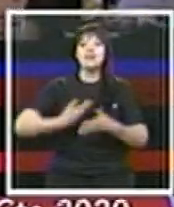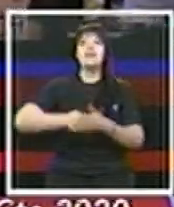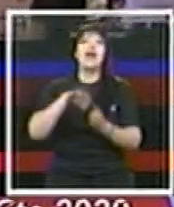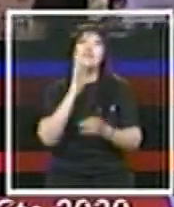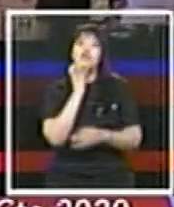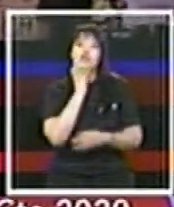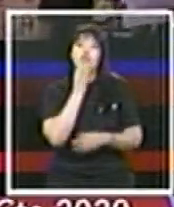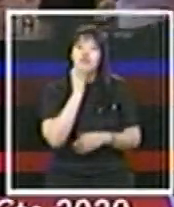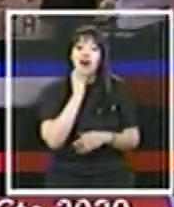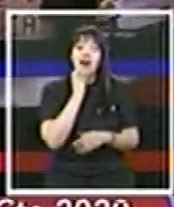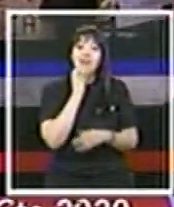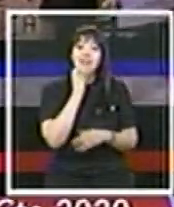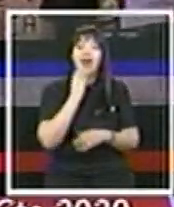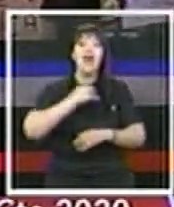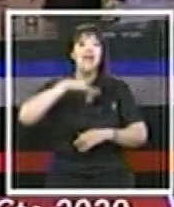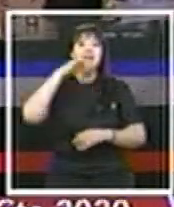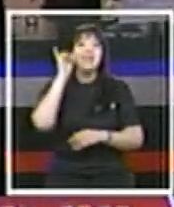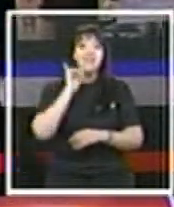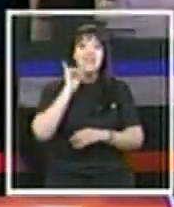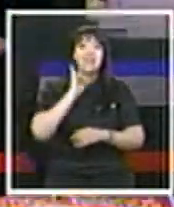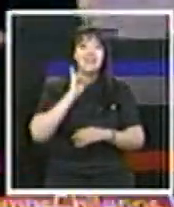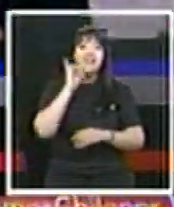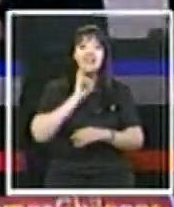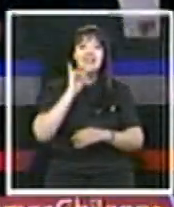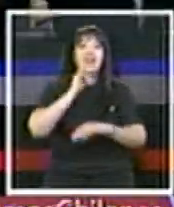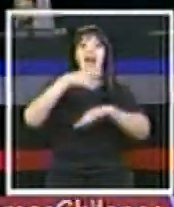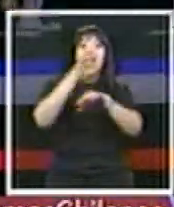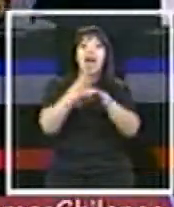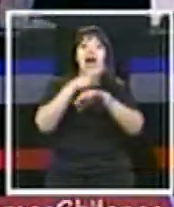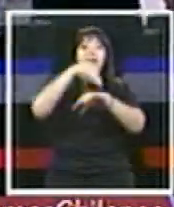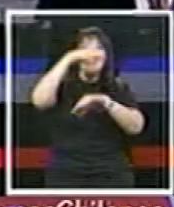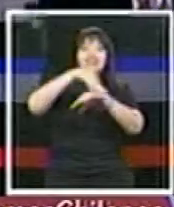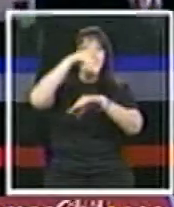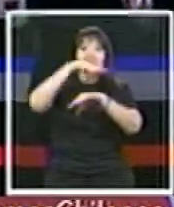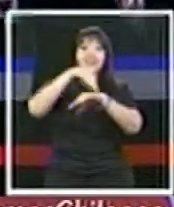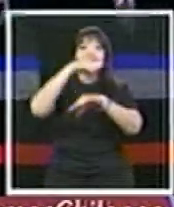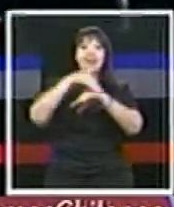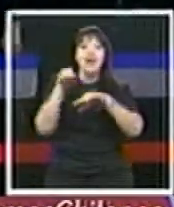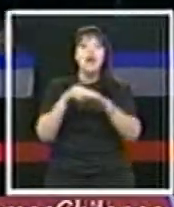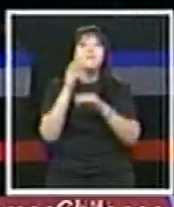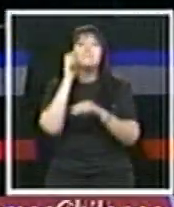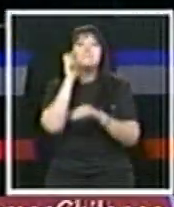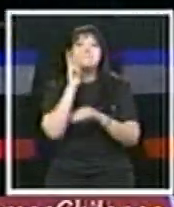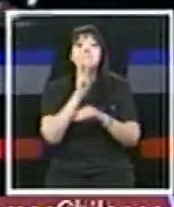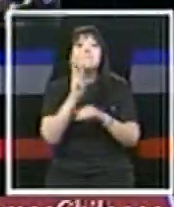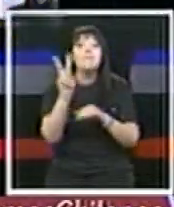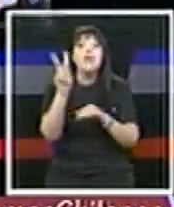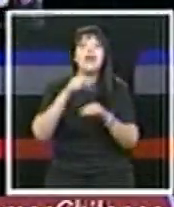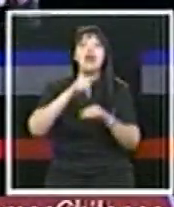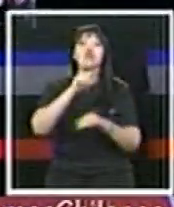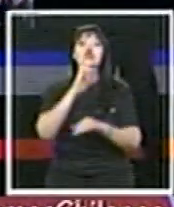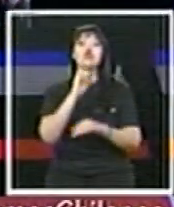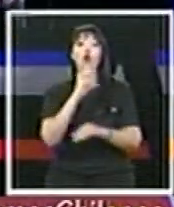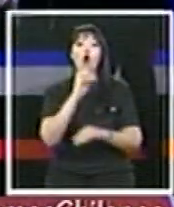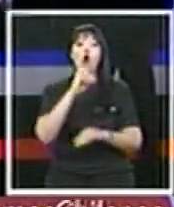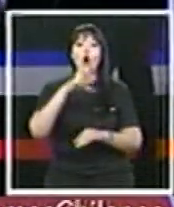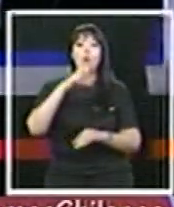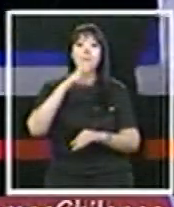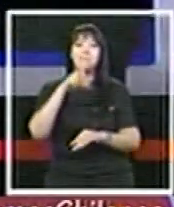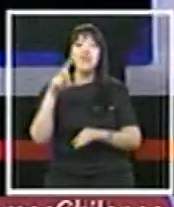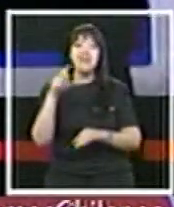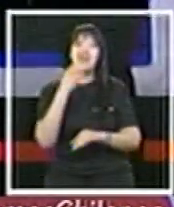Antofagasta, desde Iquique, acá, mira Arica. ¡Arica! Mira allá, Tocopilla. Estoy viendo